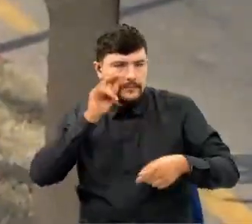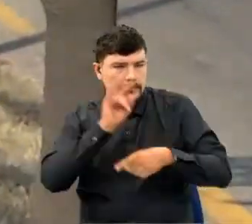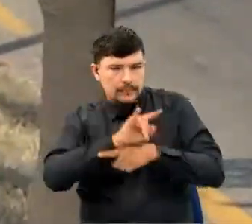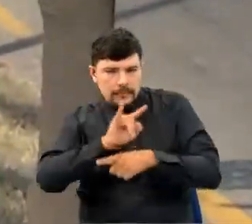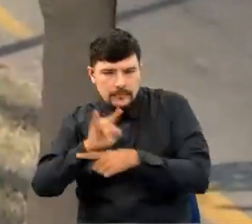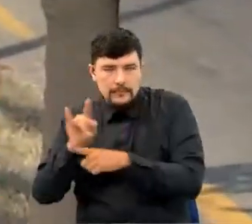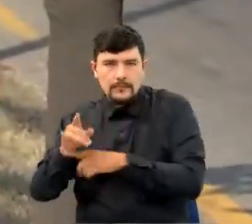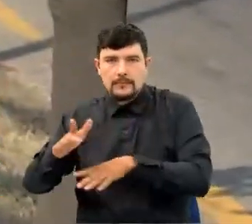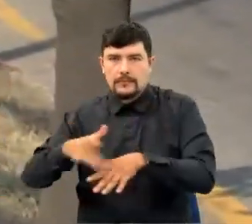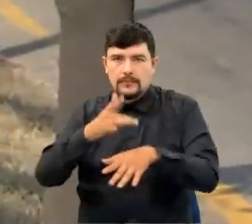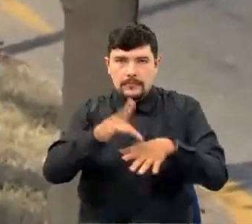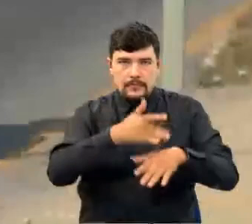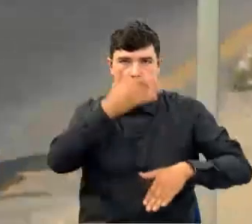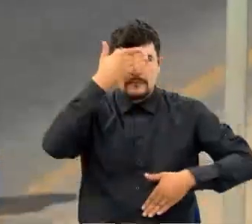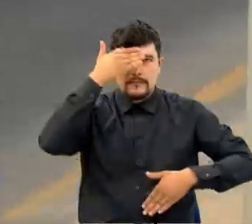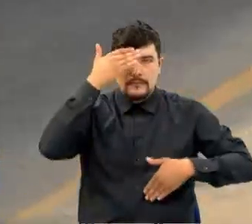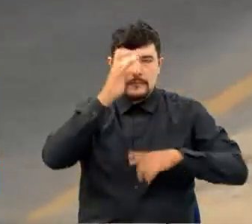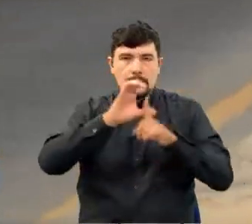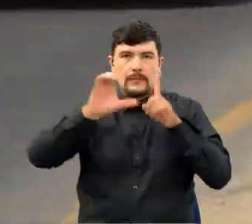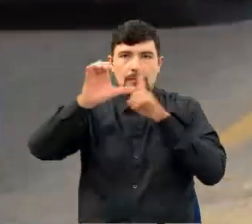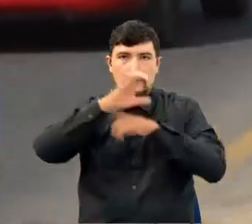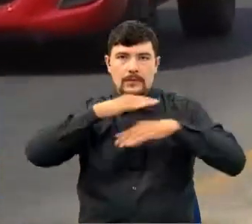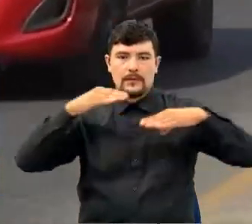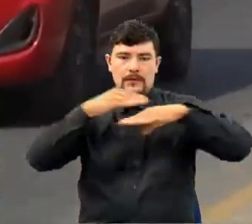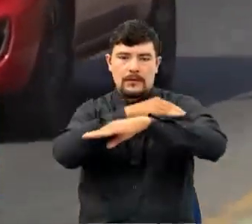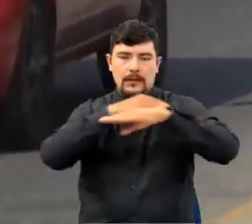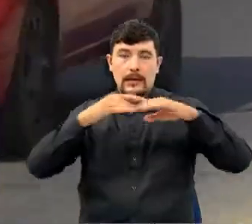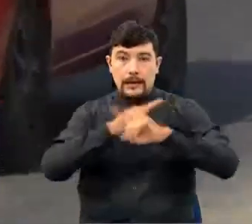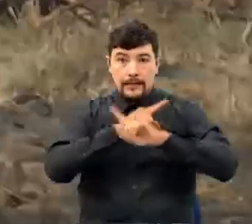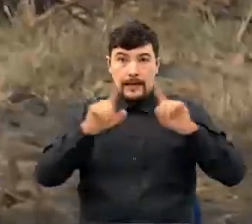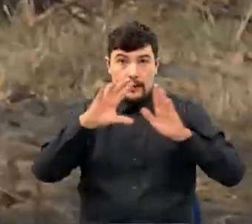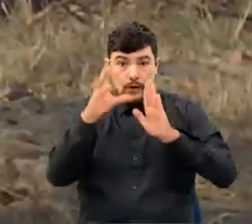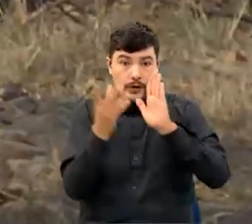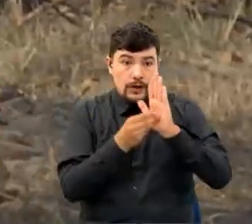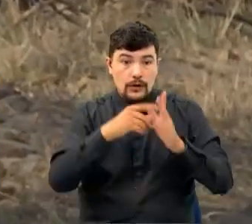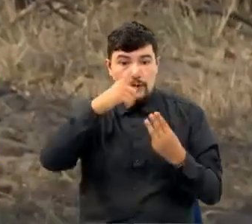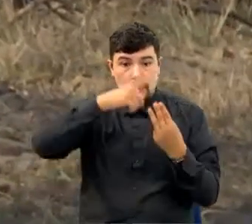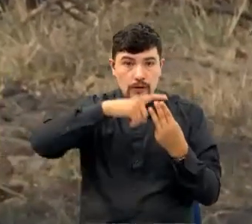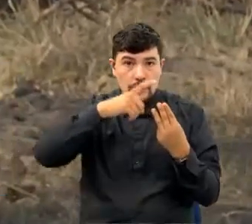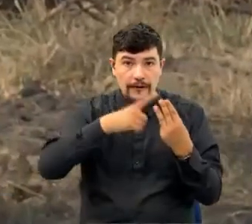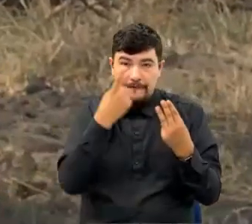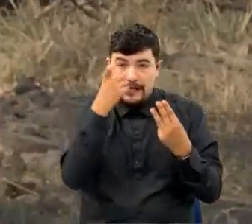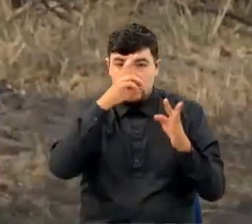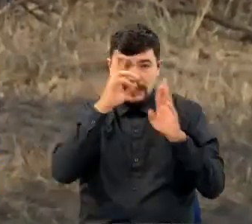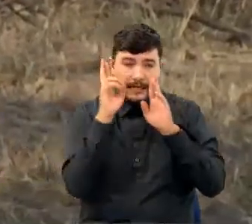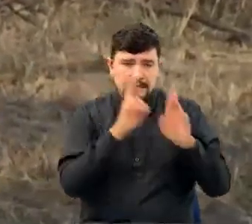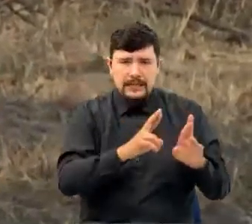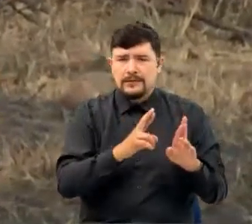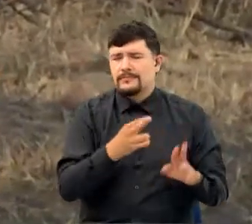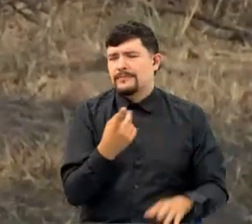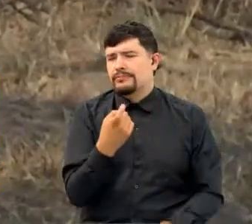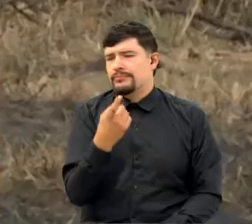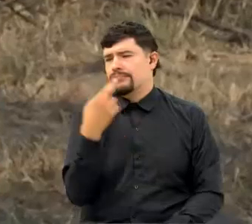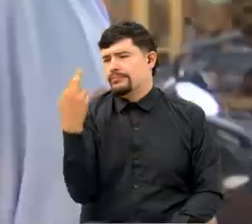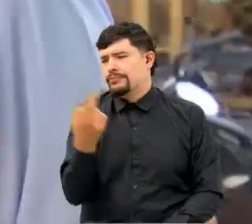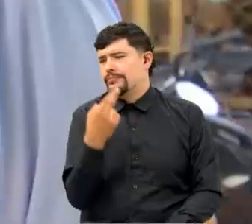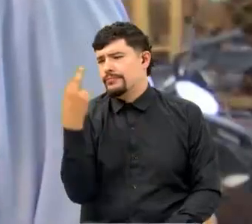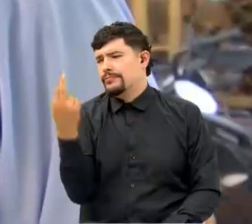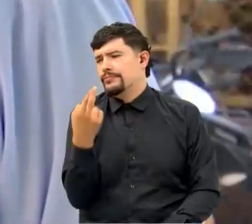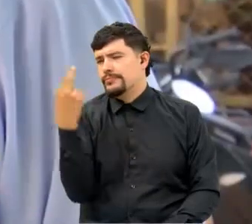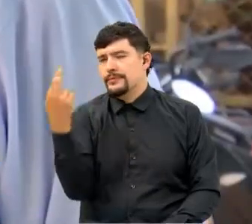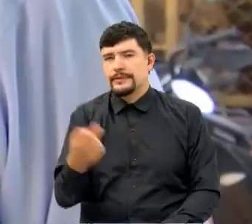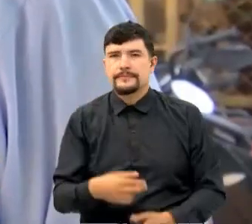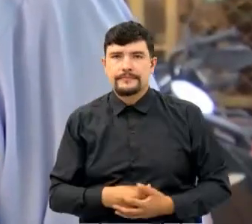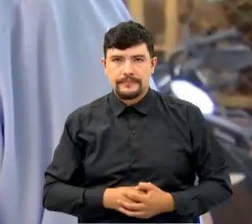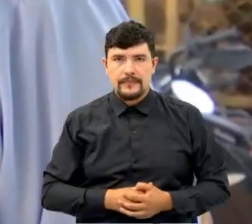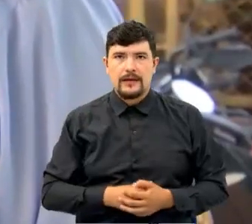de concientización y cultura vial, las violaciones al código de tránsito son constantes. La Dirección de Tránsito de Bucaramanga llega con